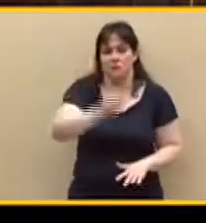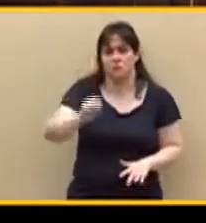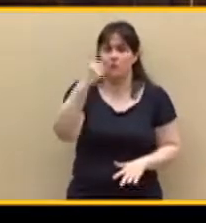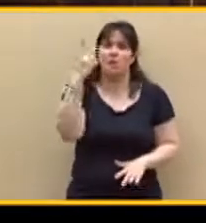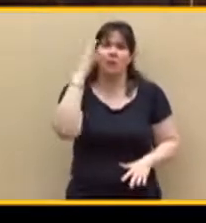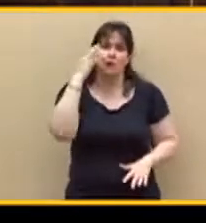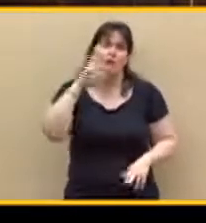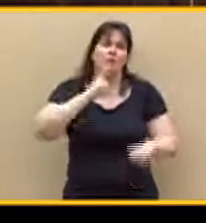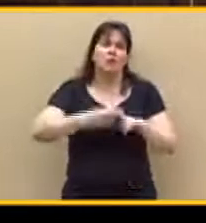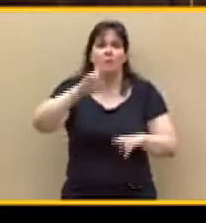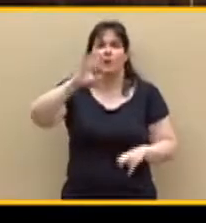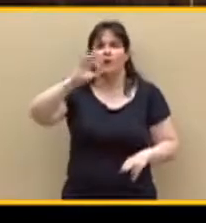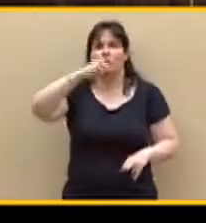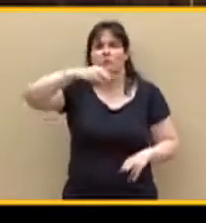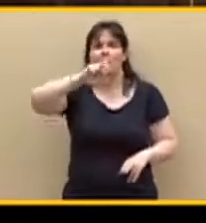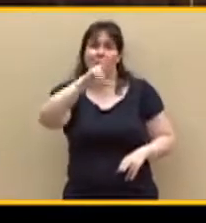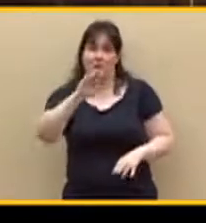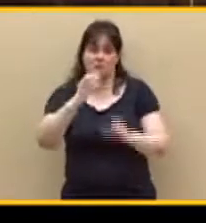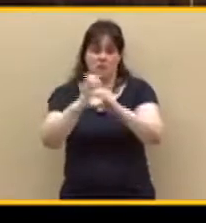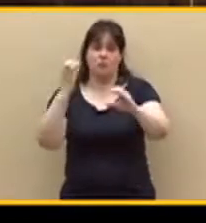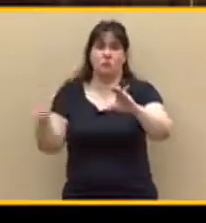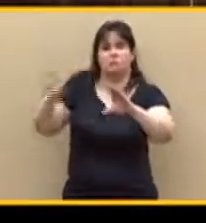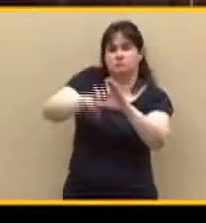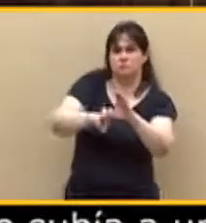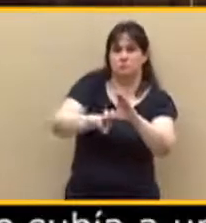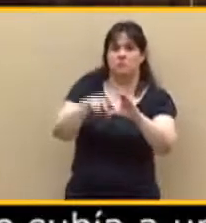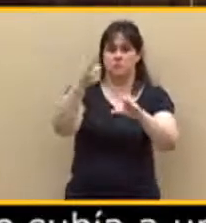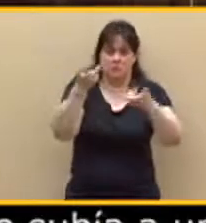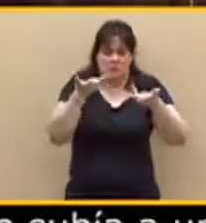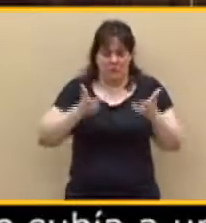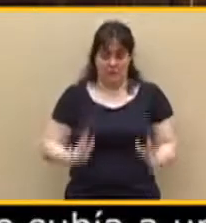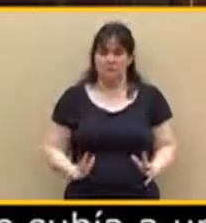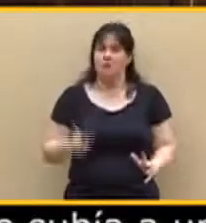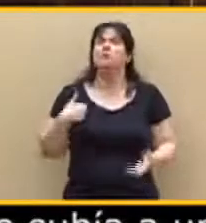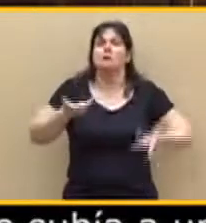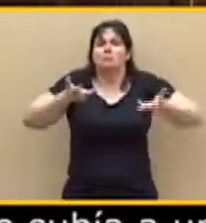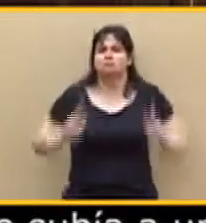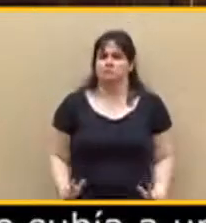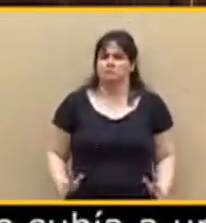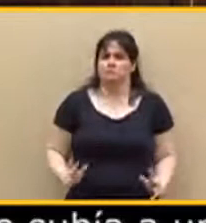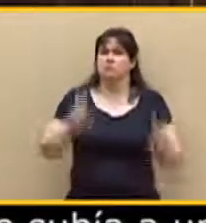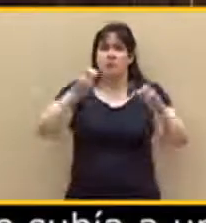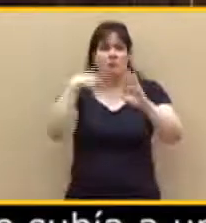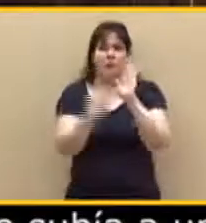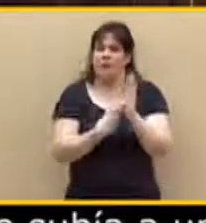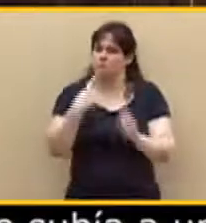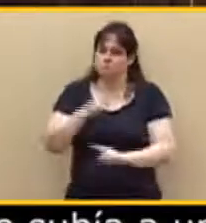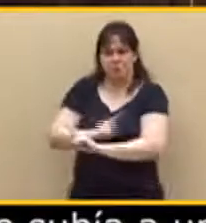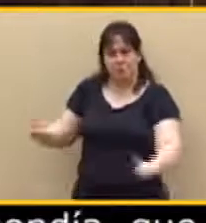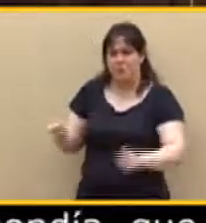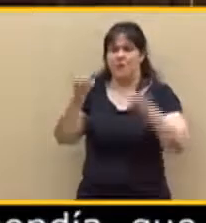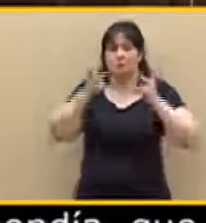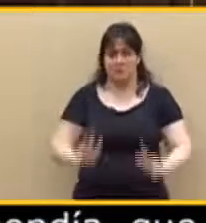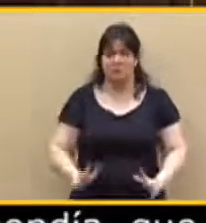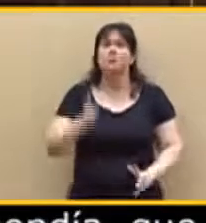Parks se subía a un autobús y tomaba un asiento que no le correspondía, que de hecho la ley le prohibía tomar. Ese día fue